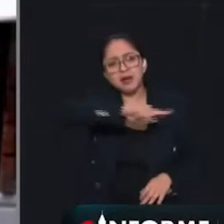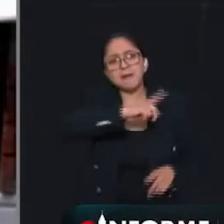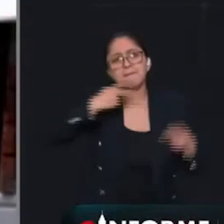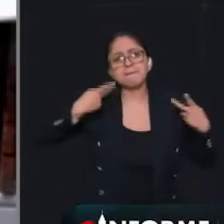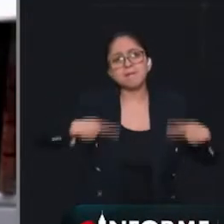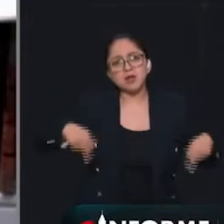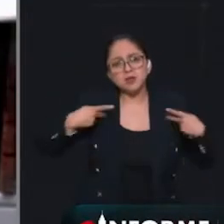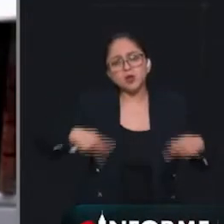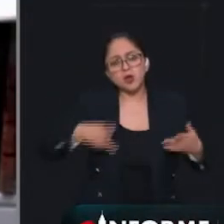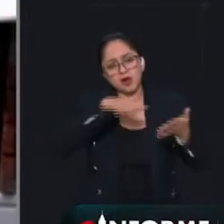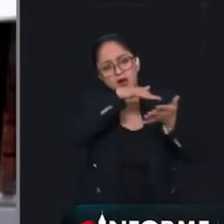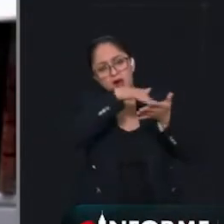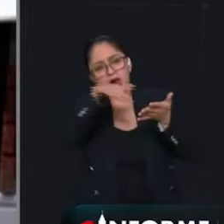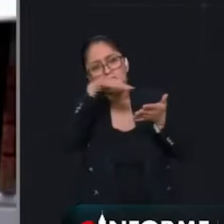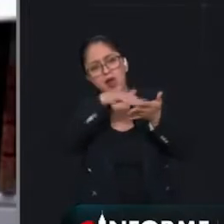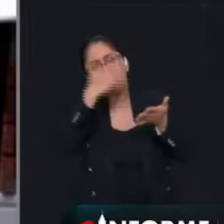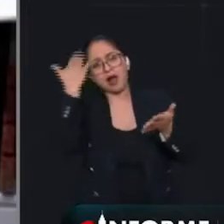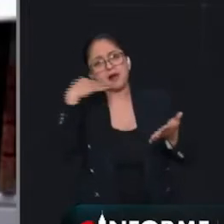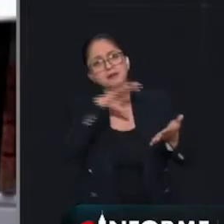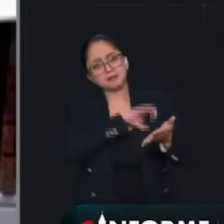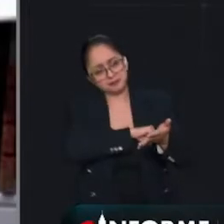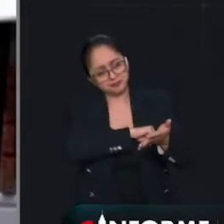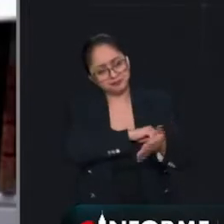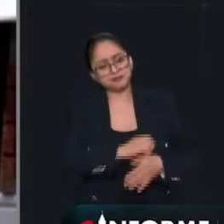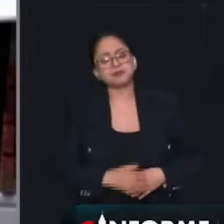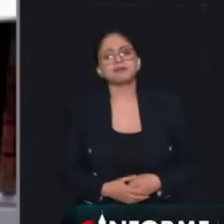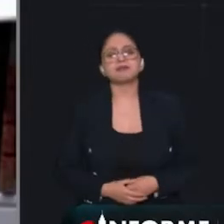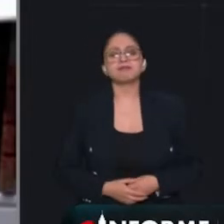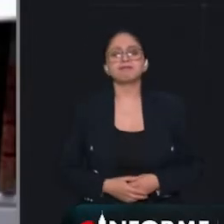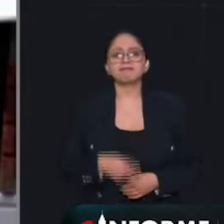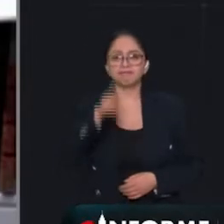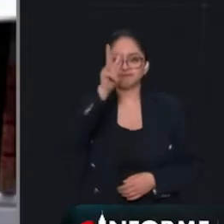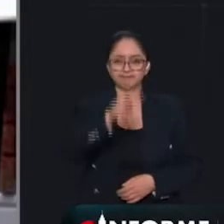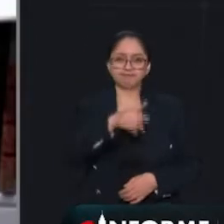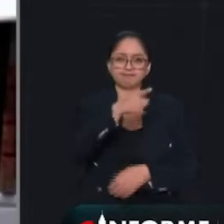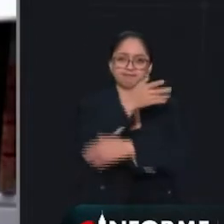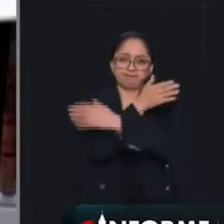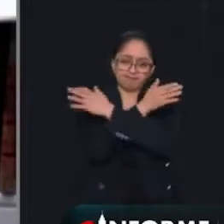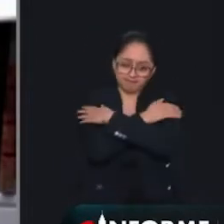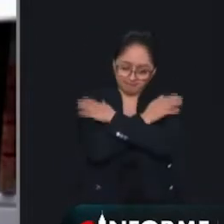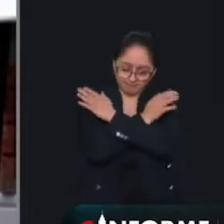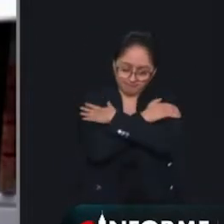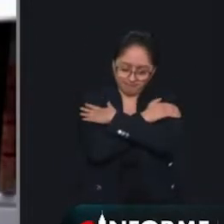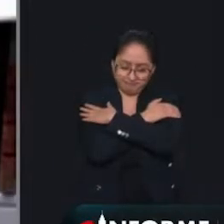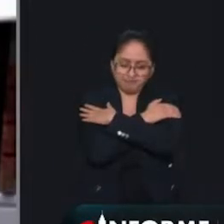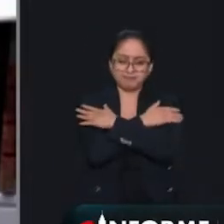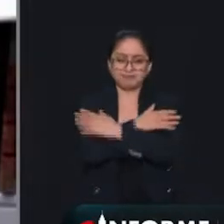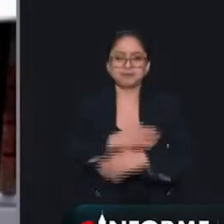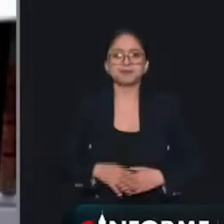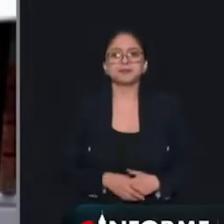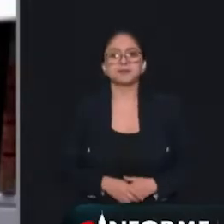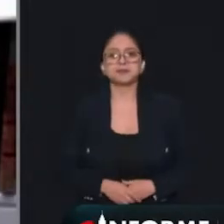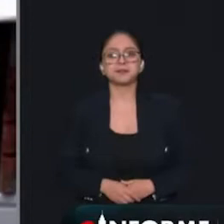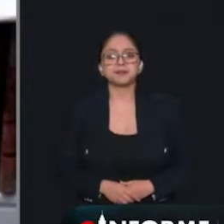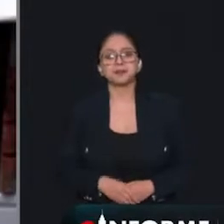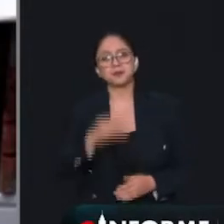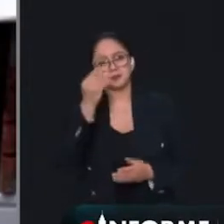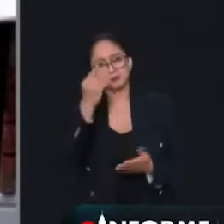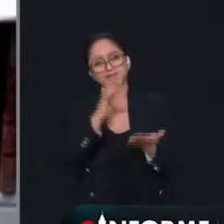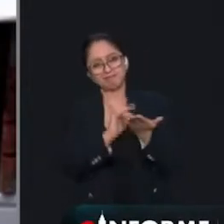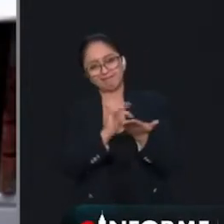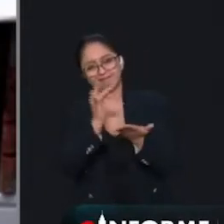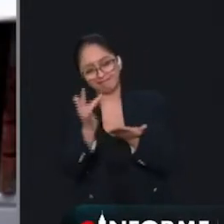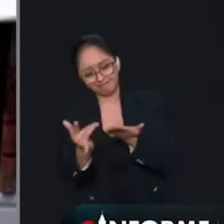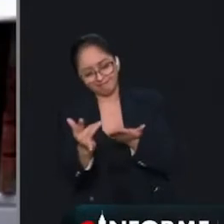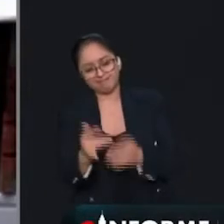lectores. Pues un abrazo muy fuerte, muy fraternal, Fisgón. Lo recibimos con mucho cariño.